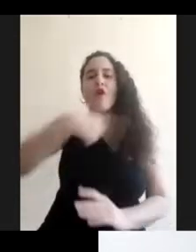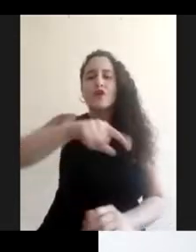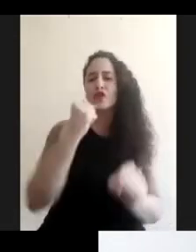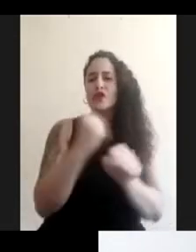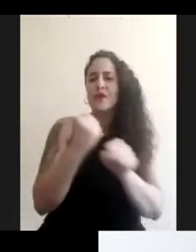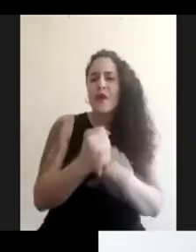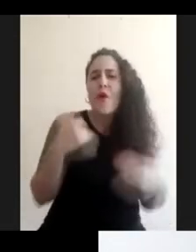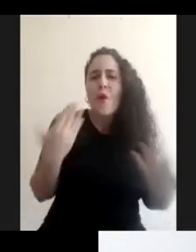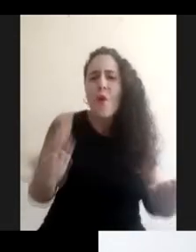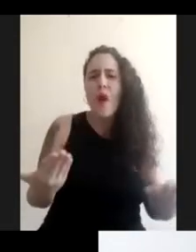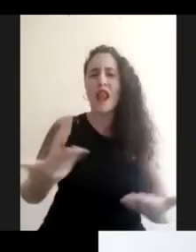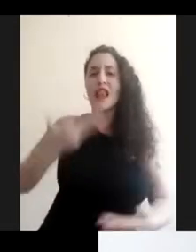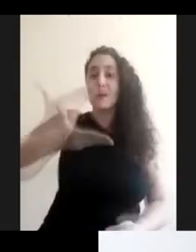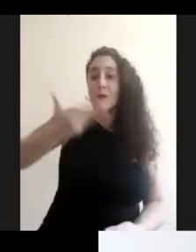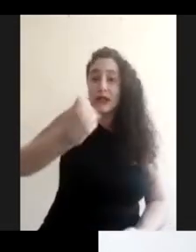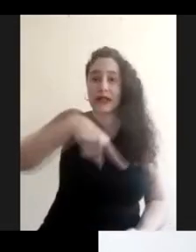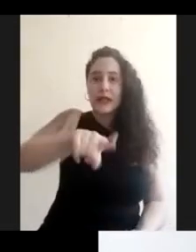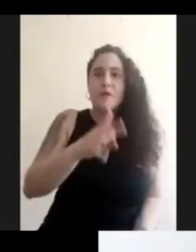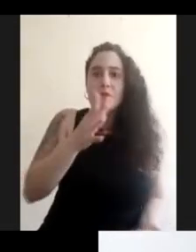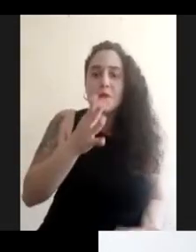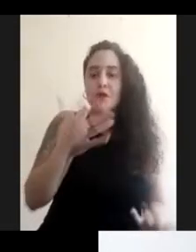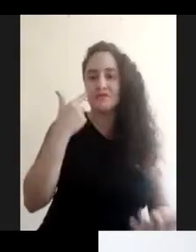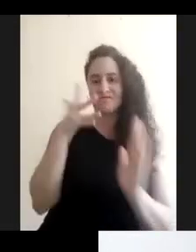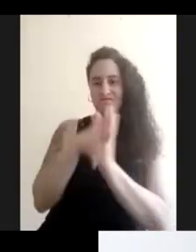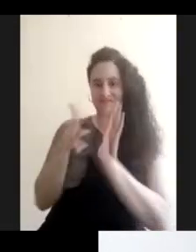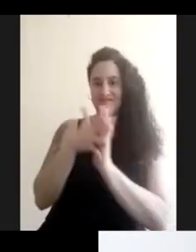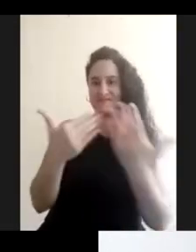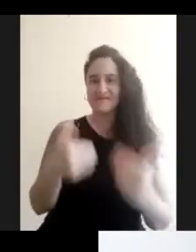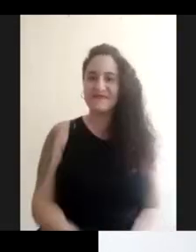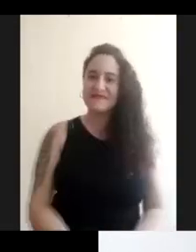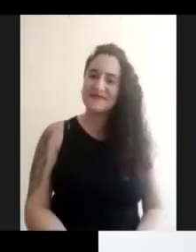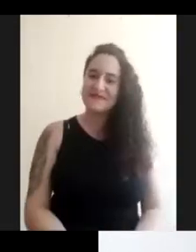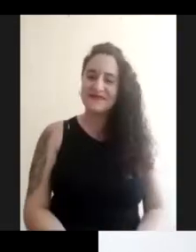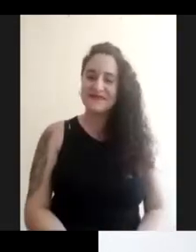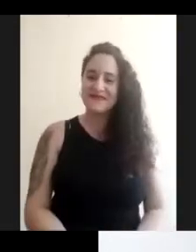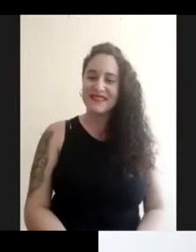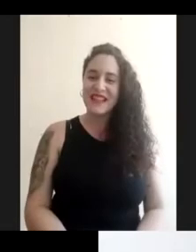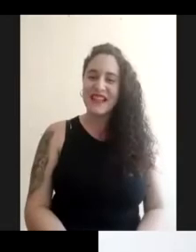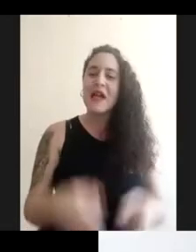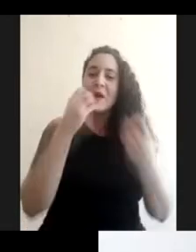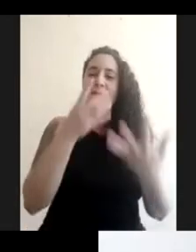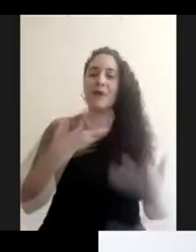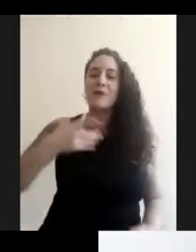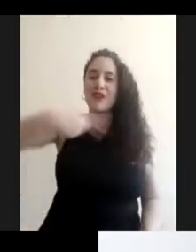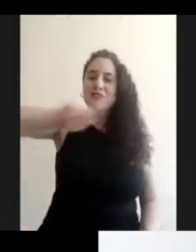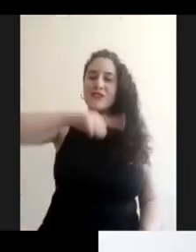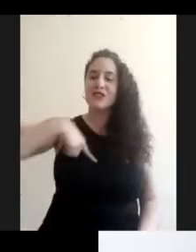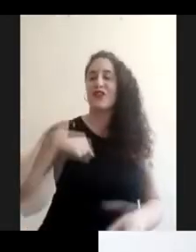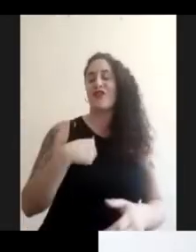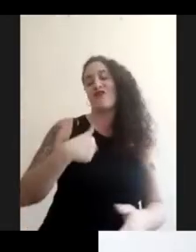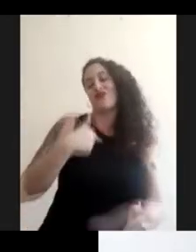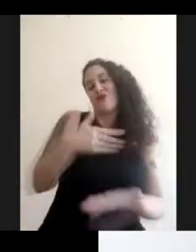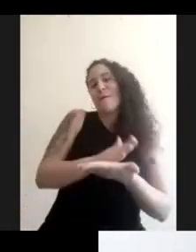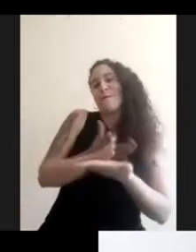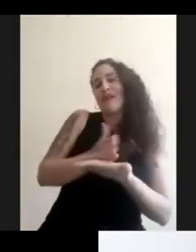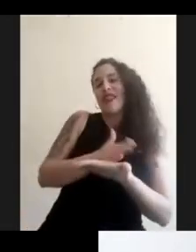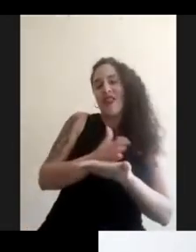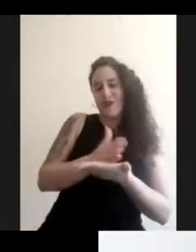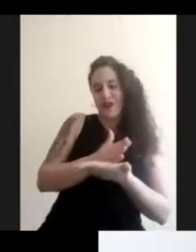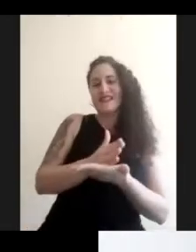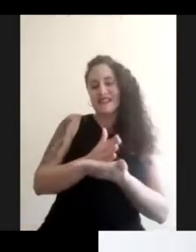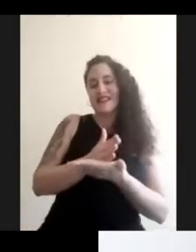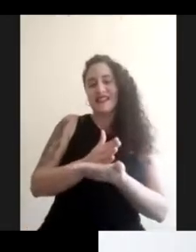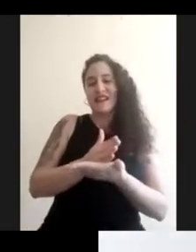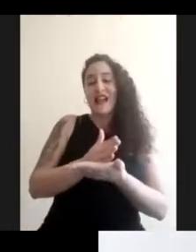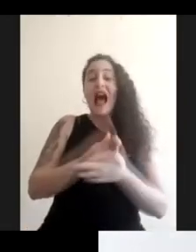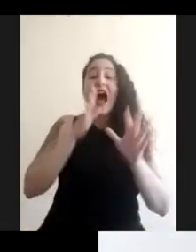a qué os dedicáis, en definitiva. Sara, coméntanos. A ver, pues nosotros somos mediadores de...